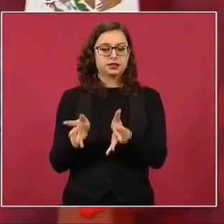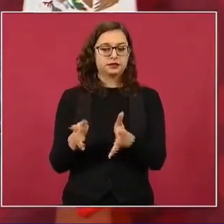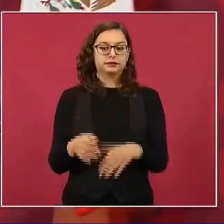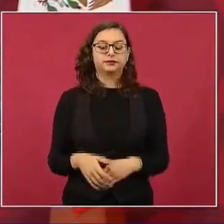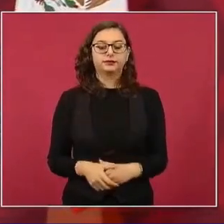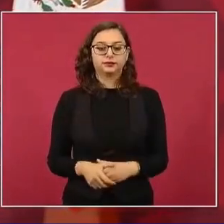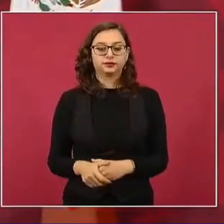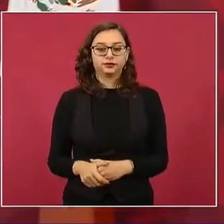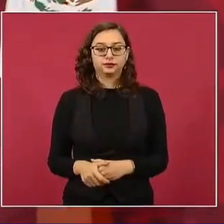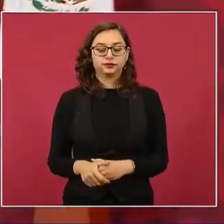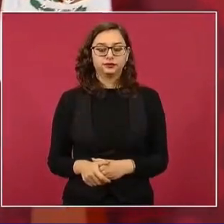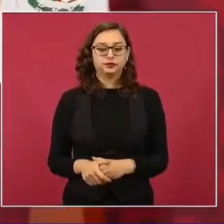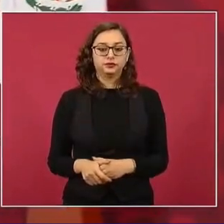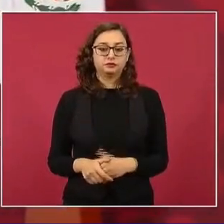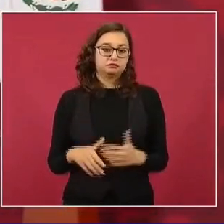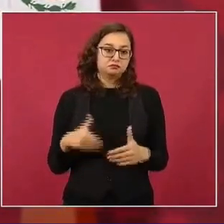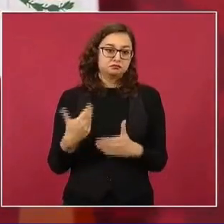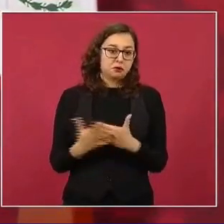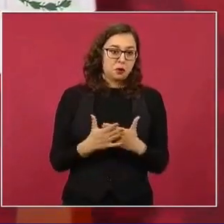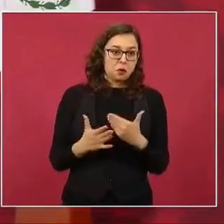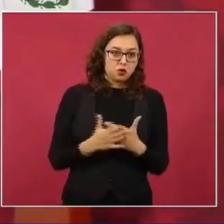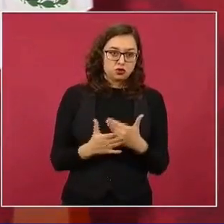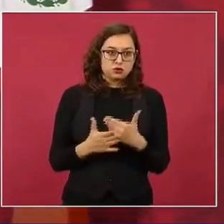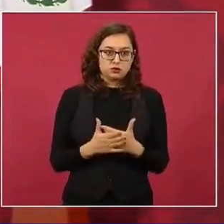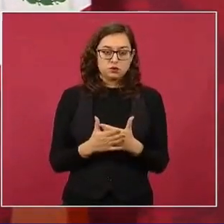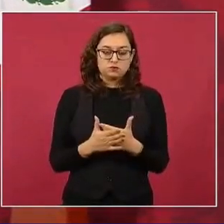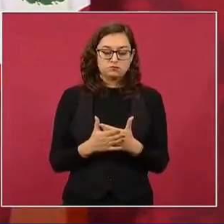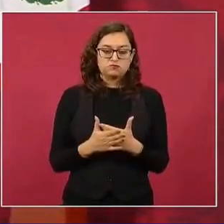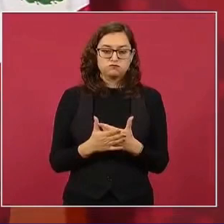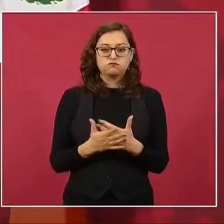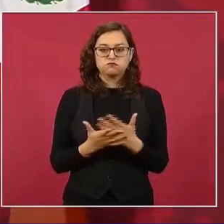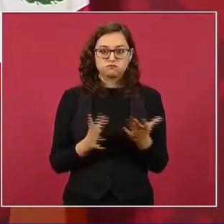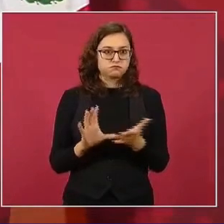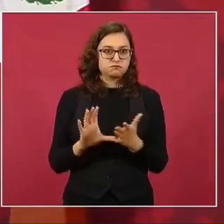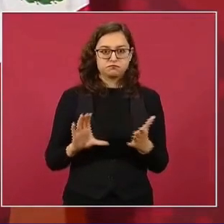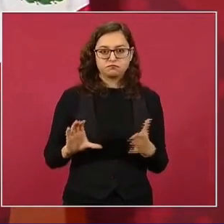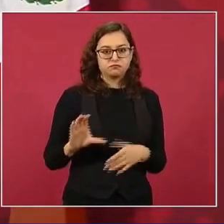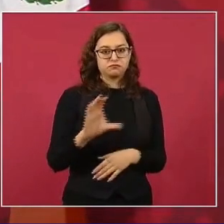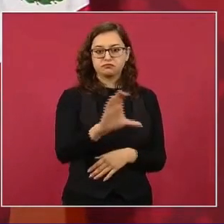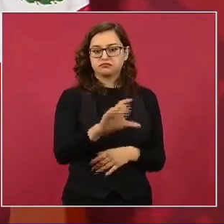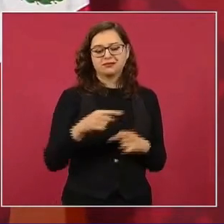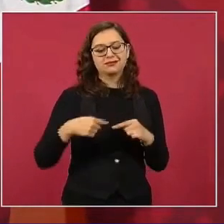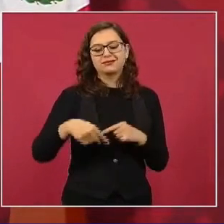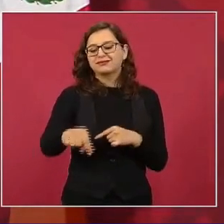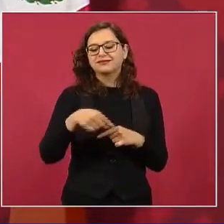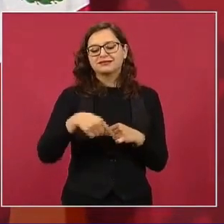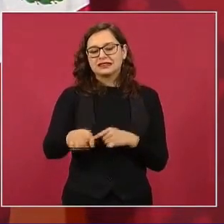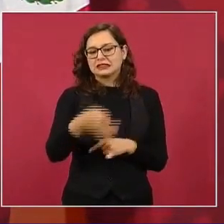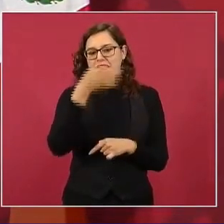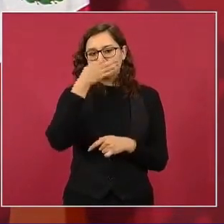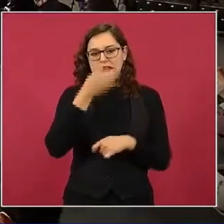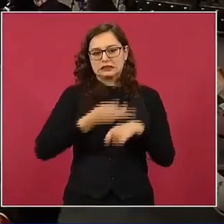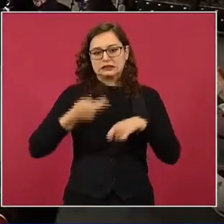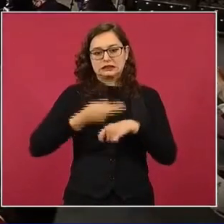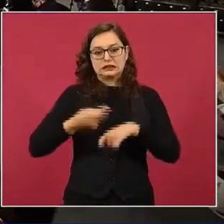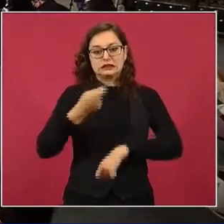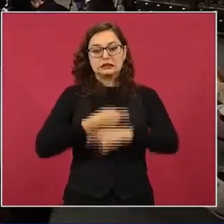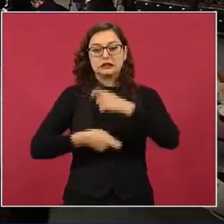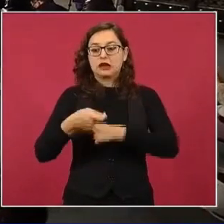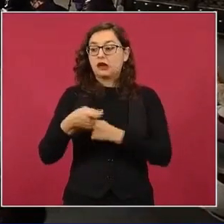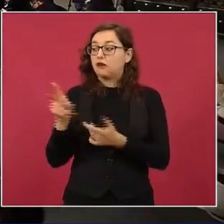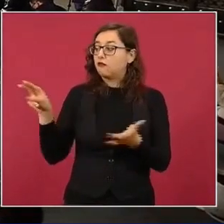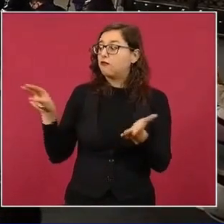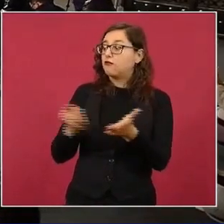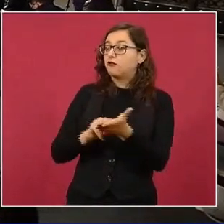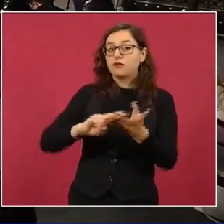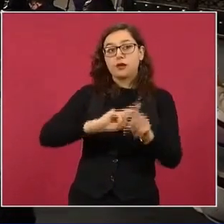Pemex para ya cerrar la operación en unos días más. ¿Quién acudiría a esta firma, señor